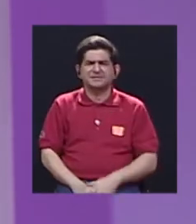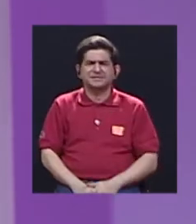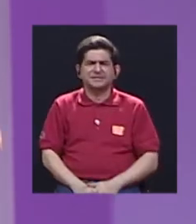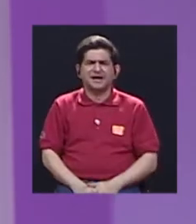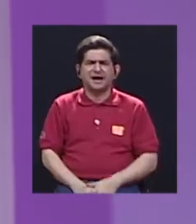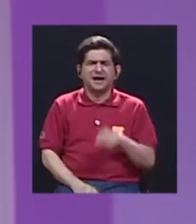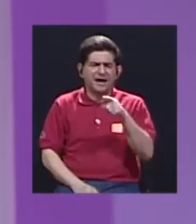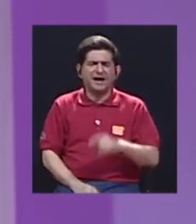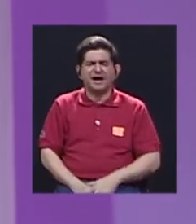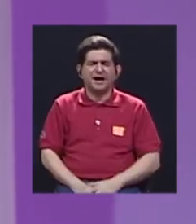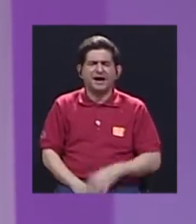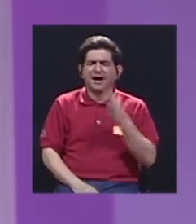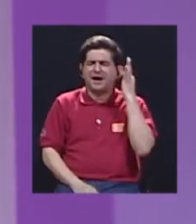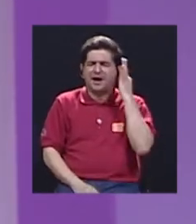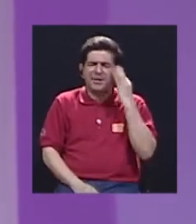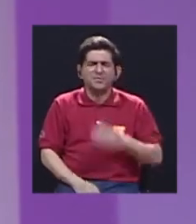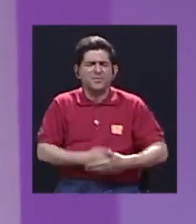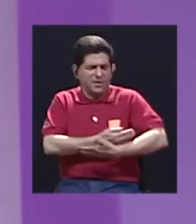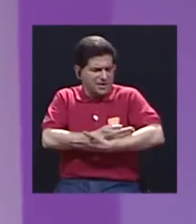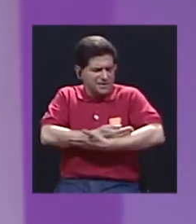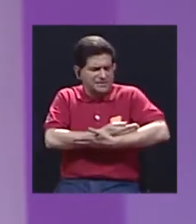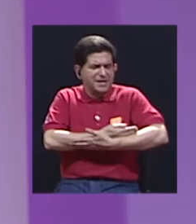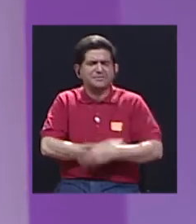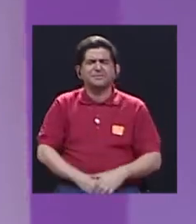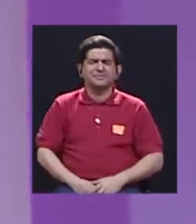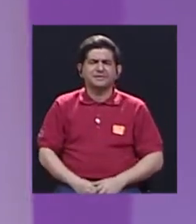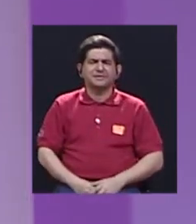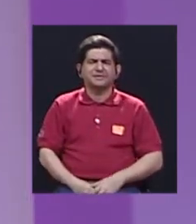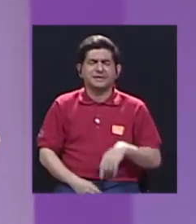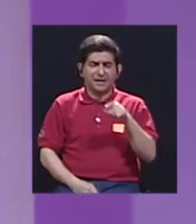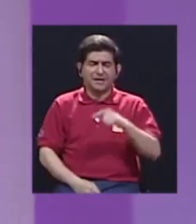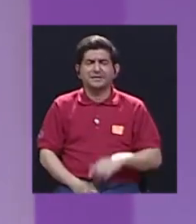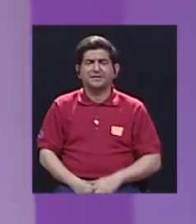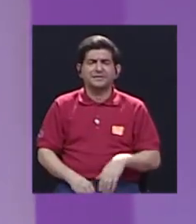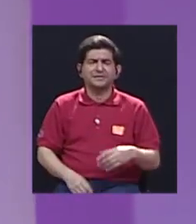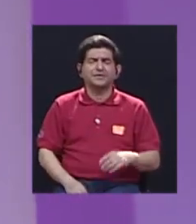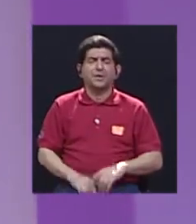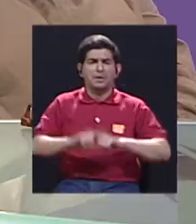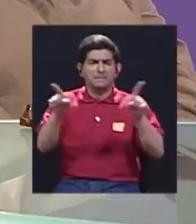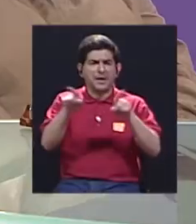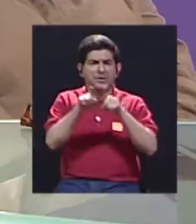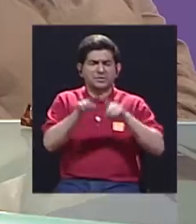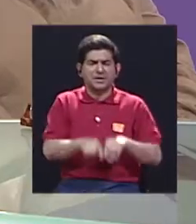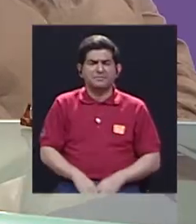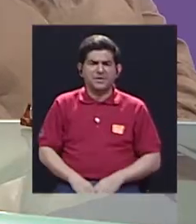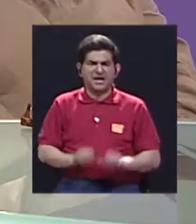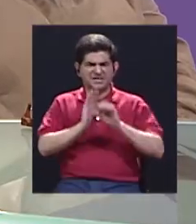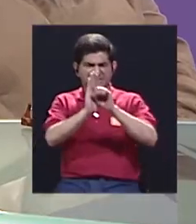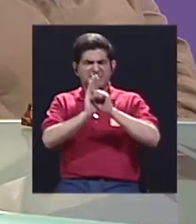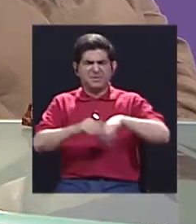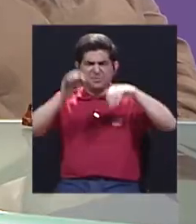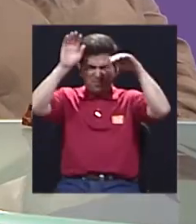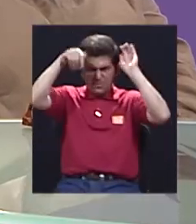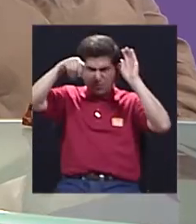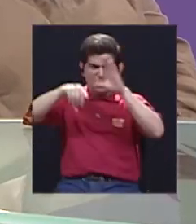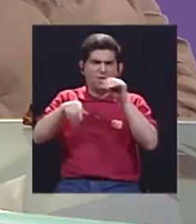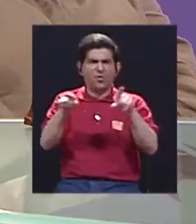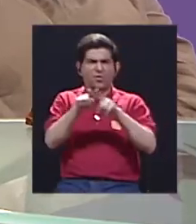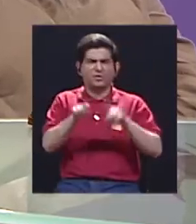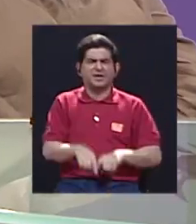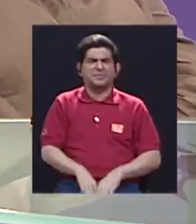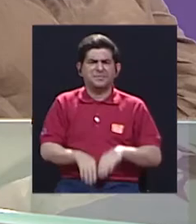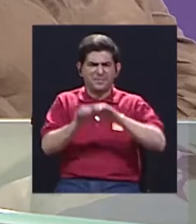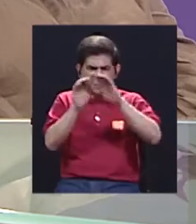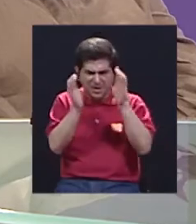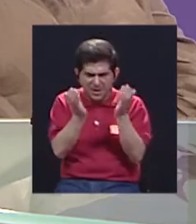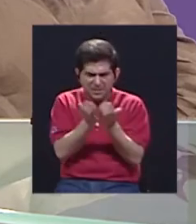alimentando al bebé y al niño Dios y qué belleza, pero a la vez había un signo del Playboy y a la vez había unas pelotas de silicones